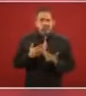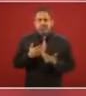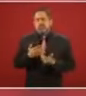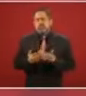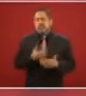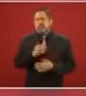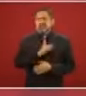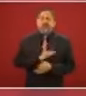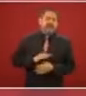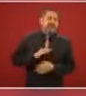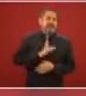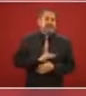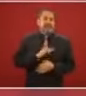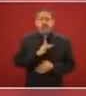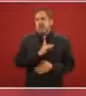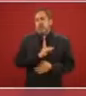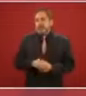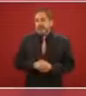felices.